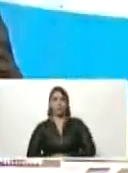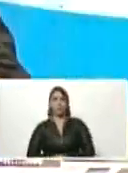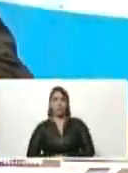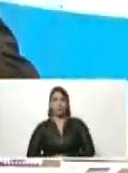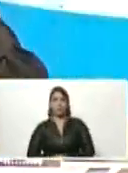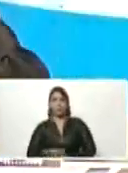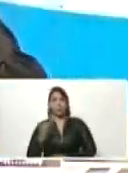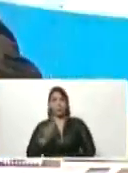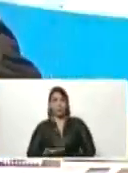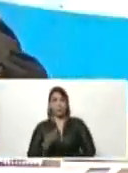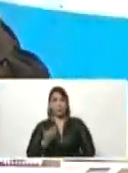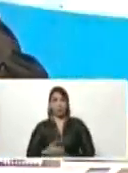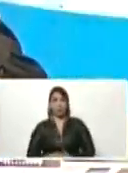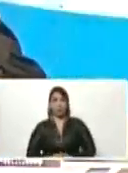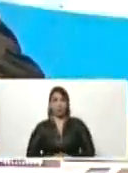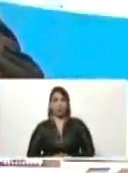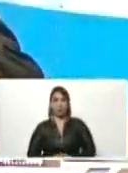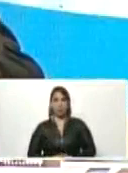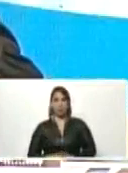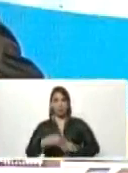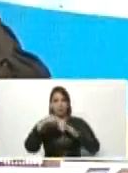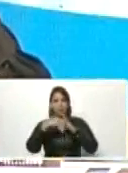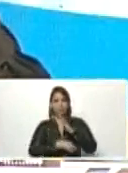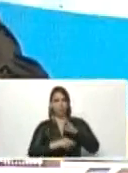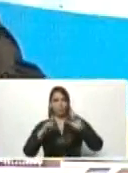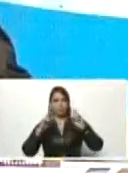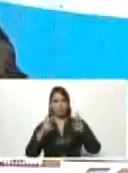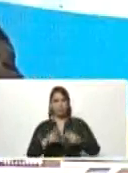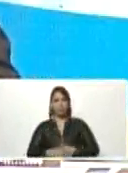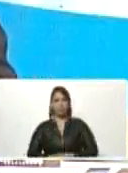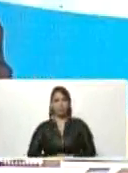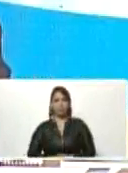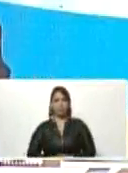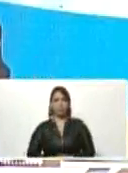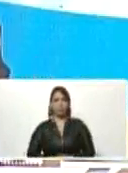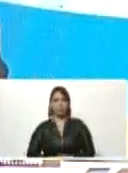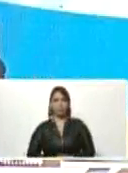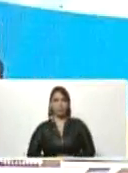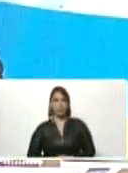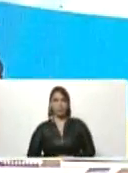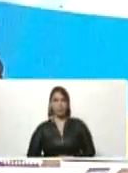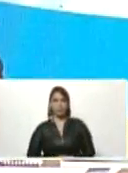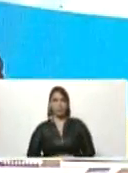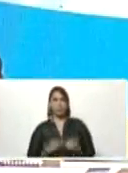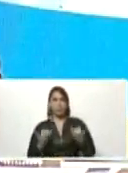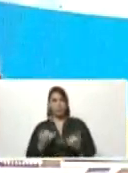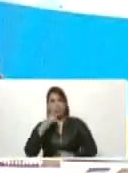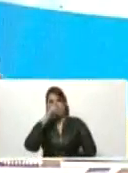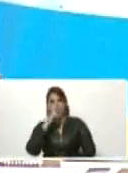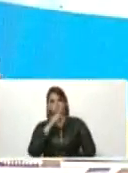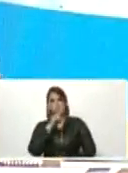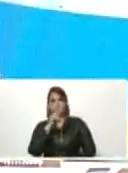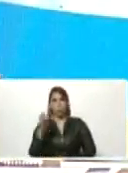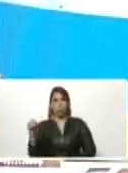Muy importante profundizar en esta era